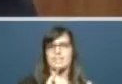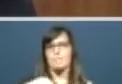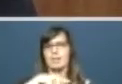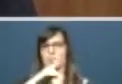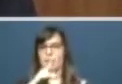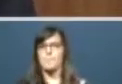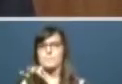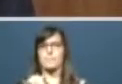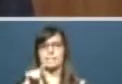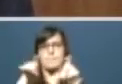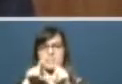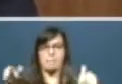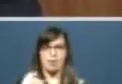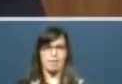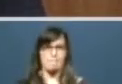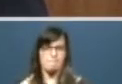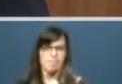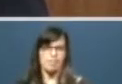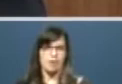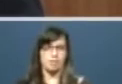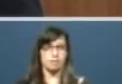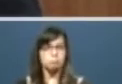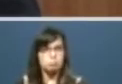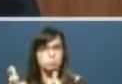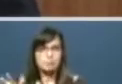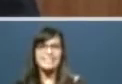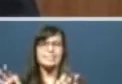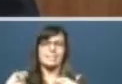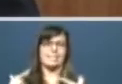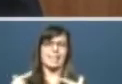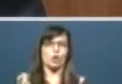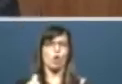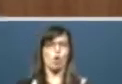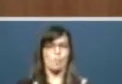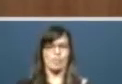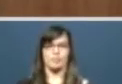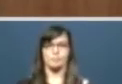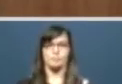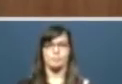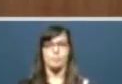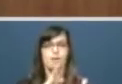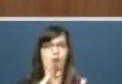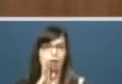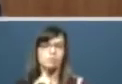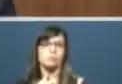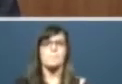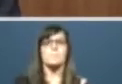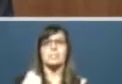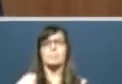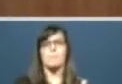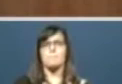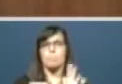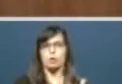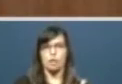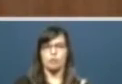como las que han beneficiado de manera específica a nuestro sector comercial a estas operaciones se suman los proyectos apoyados con fondos de